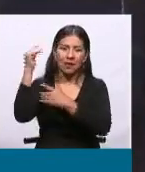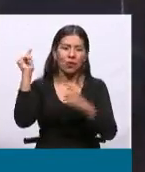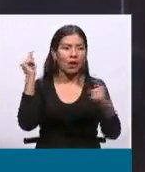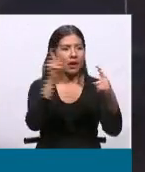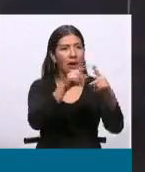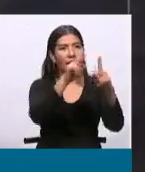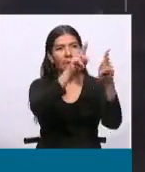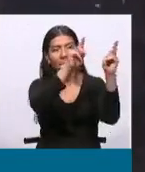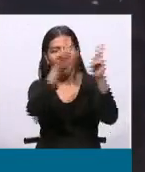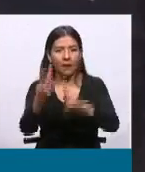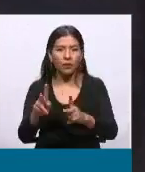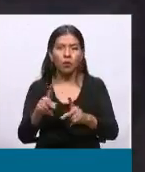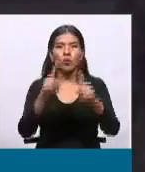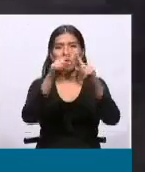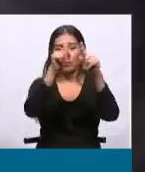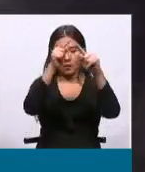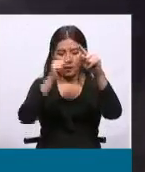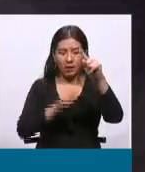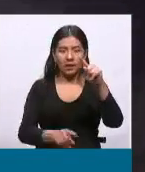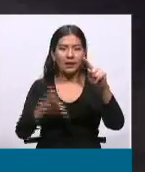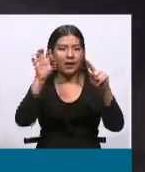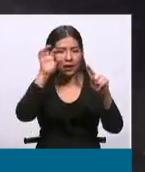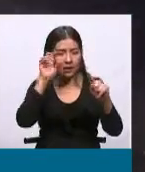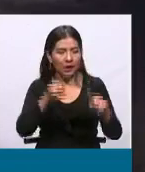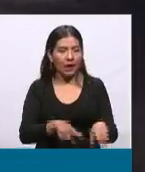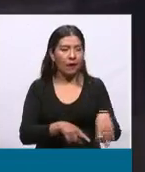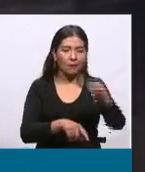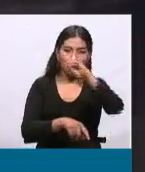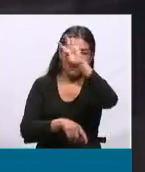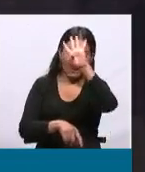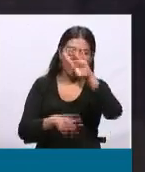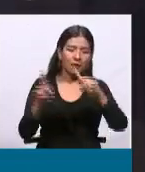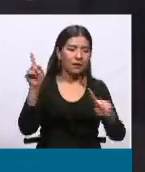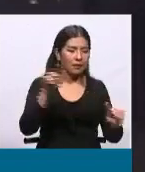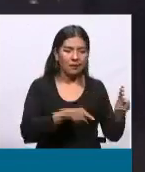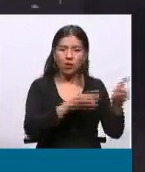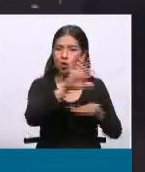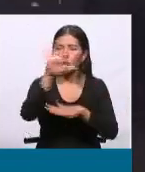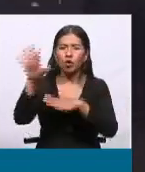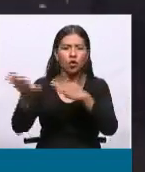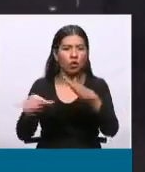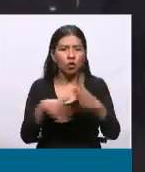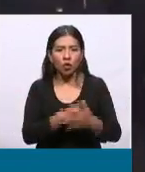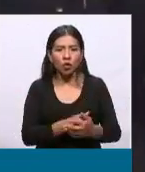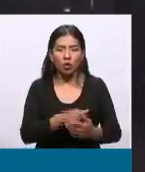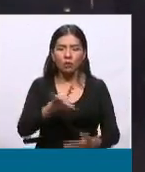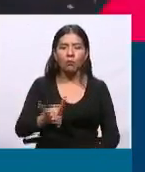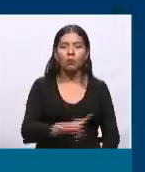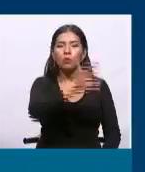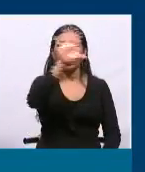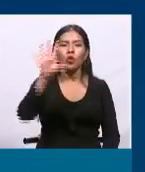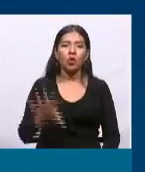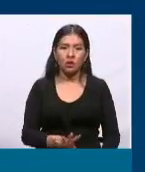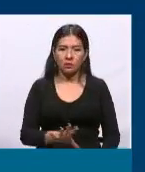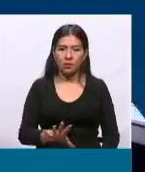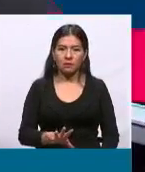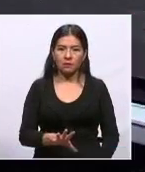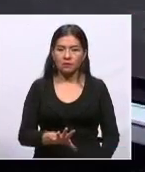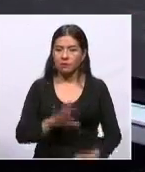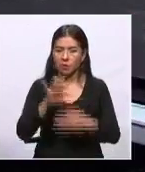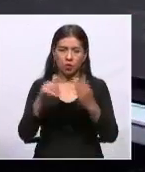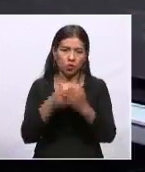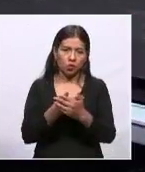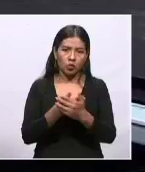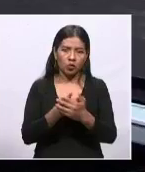Pando, desde el Beni hasta Tarija, son territorios bolivianos. Y